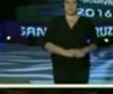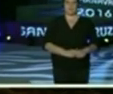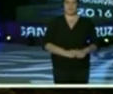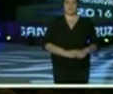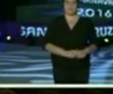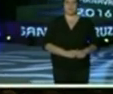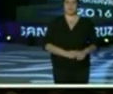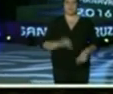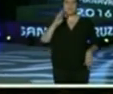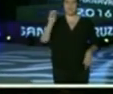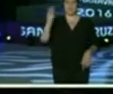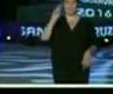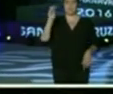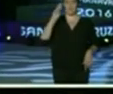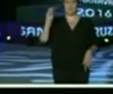Papá,